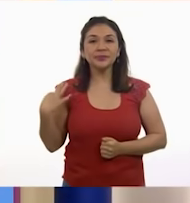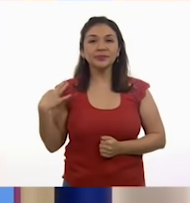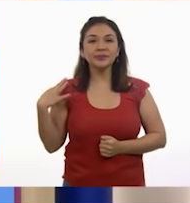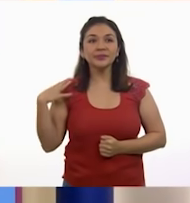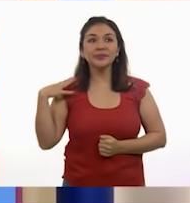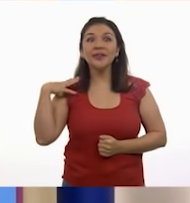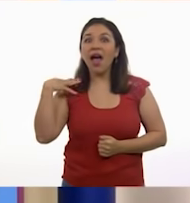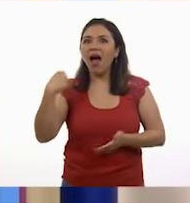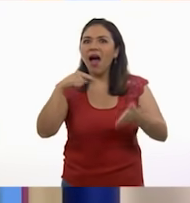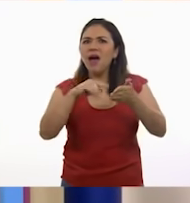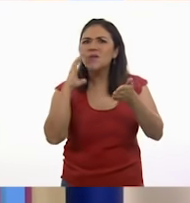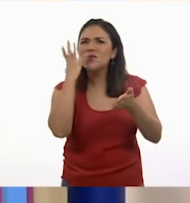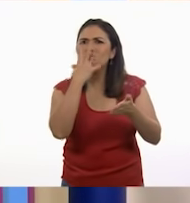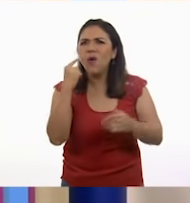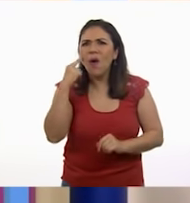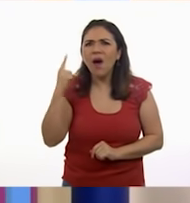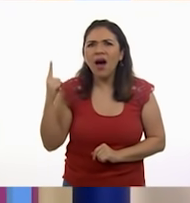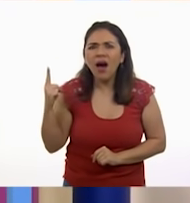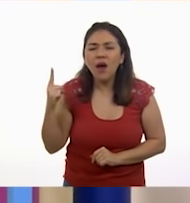y es hermosa